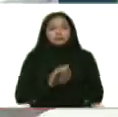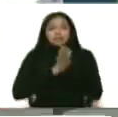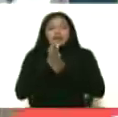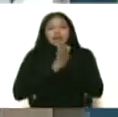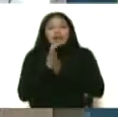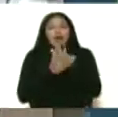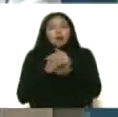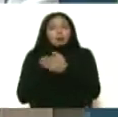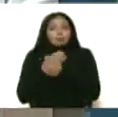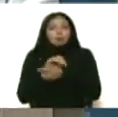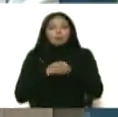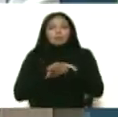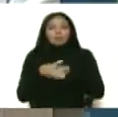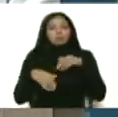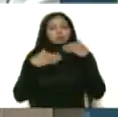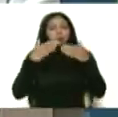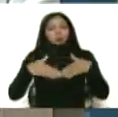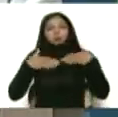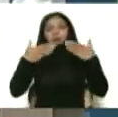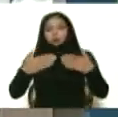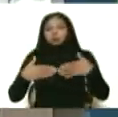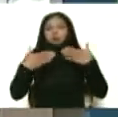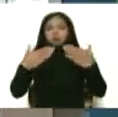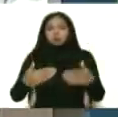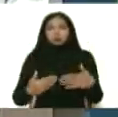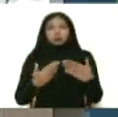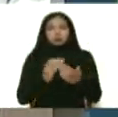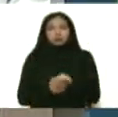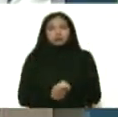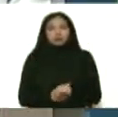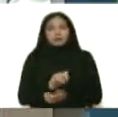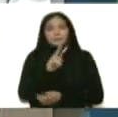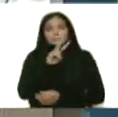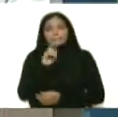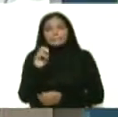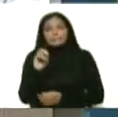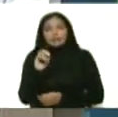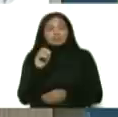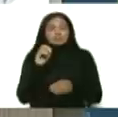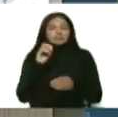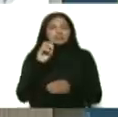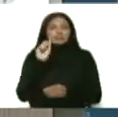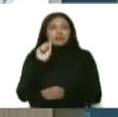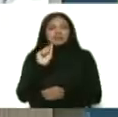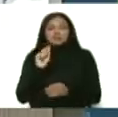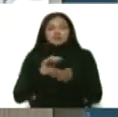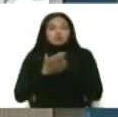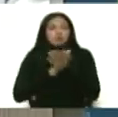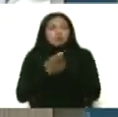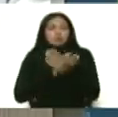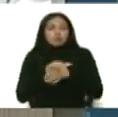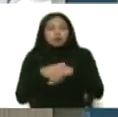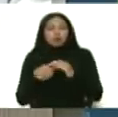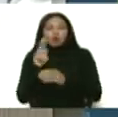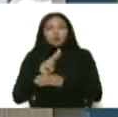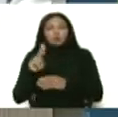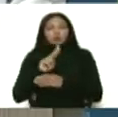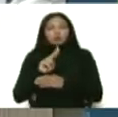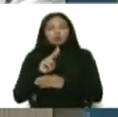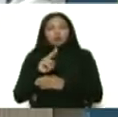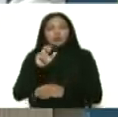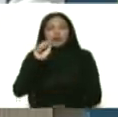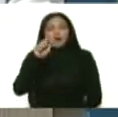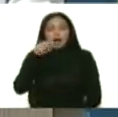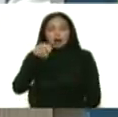y exhaustivo de las manos por al menos 20 segundos, el uso de alcohol con más